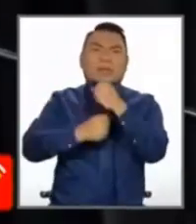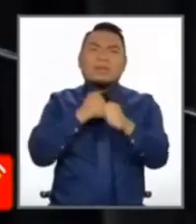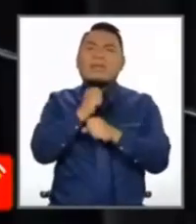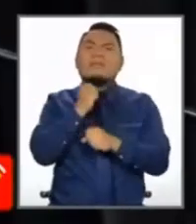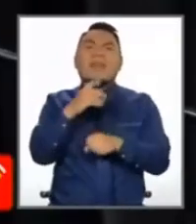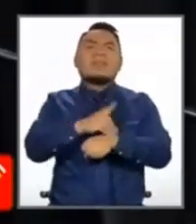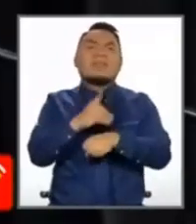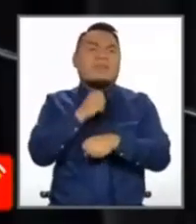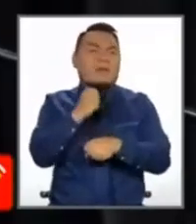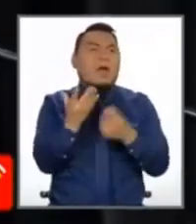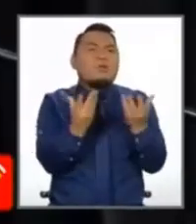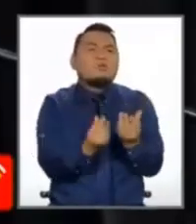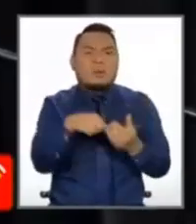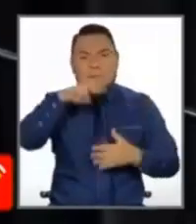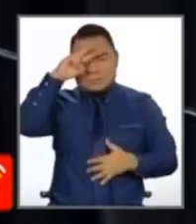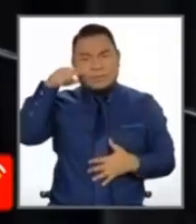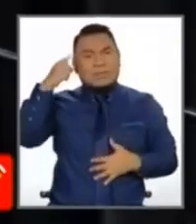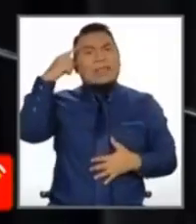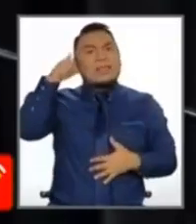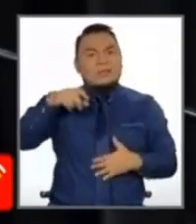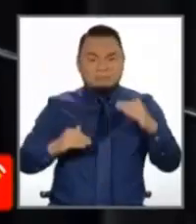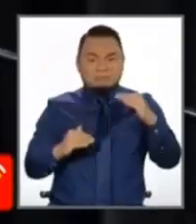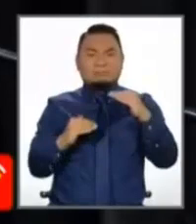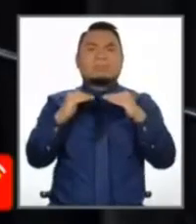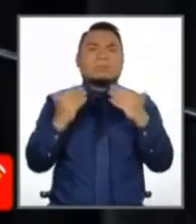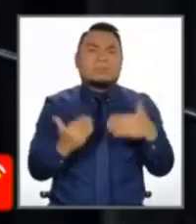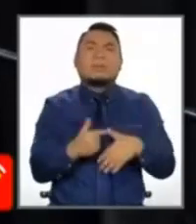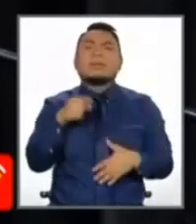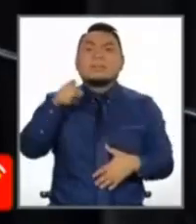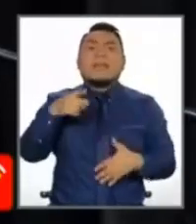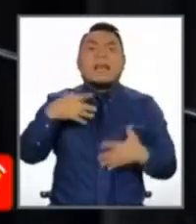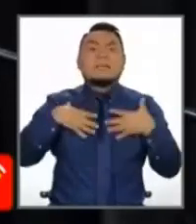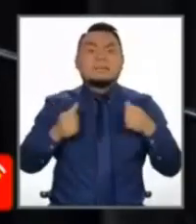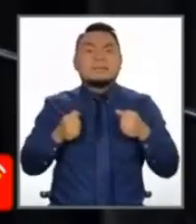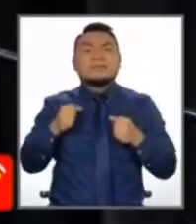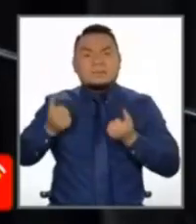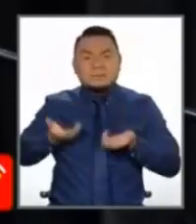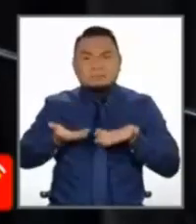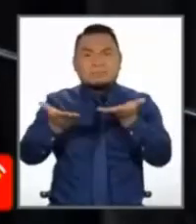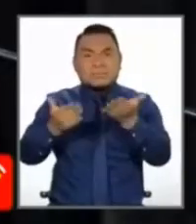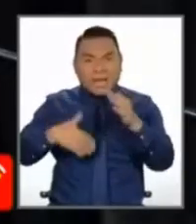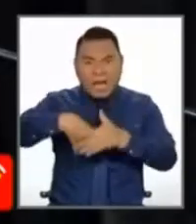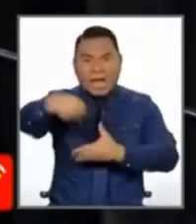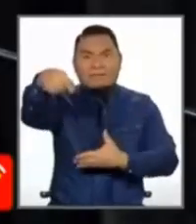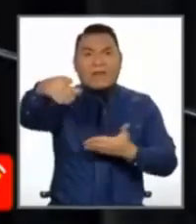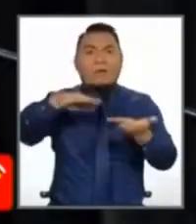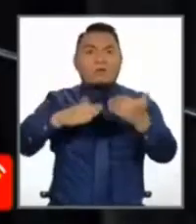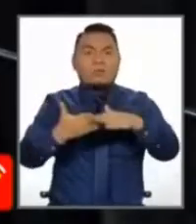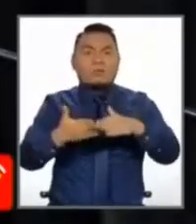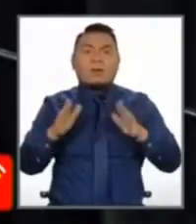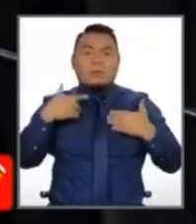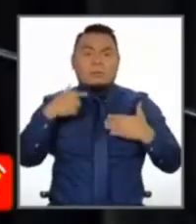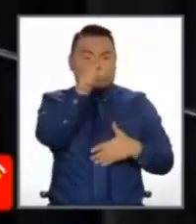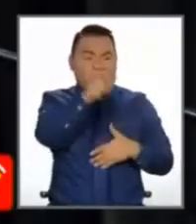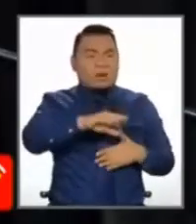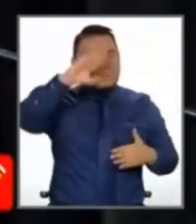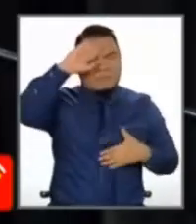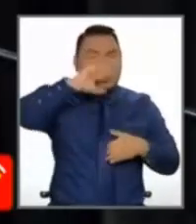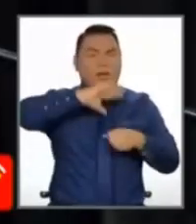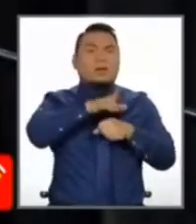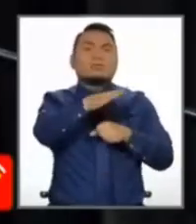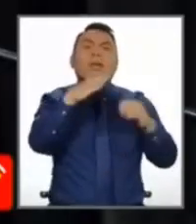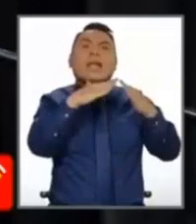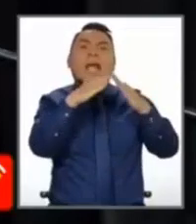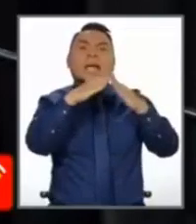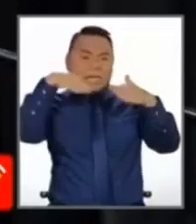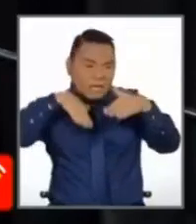años y esta brecha que necesitamos cerrar, porque además necesitamos que la salud salga a la comunidad, que se pueda atender al paciente con COVID